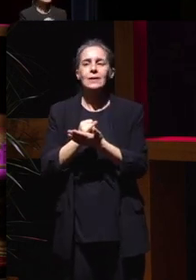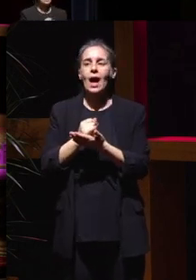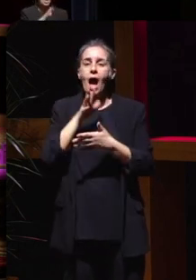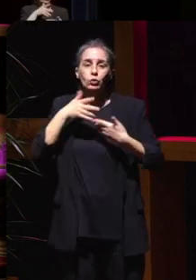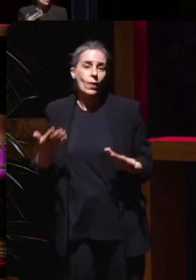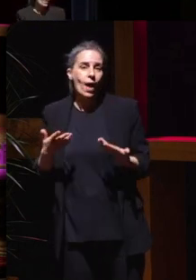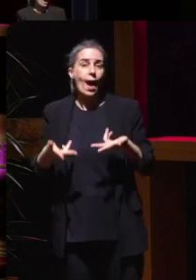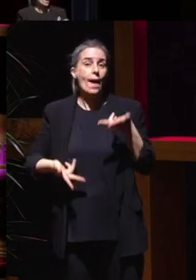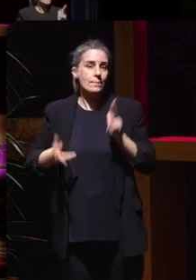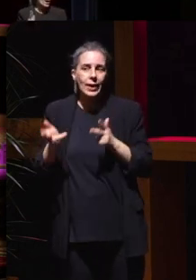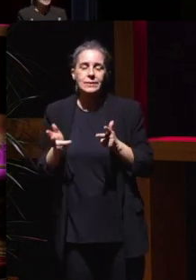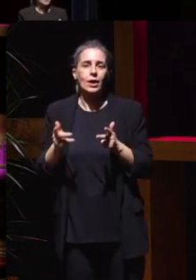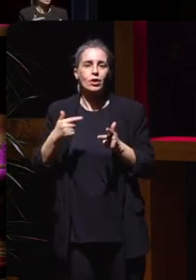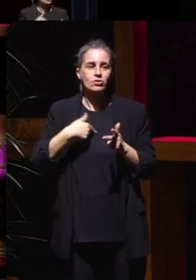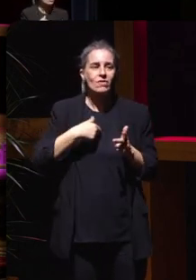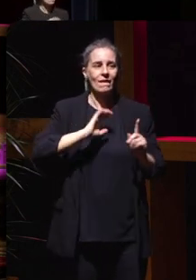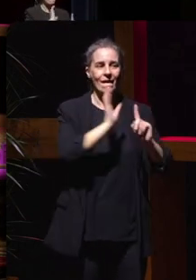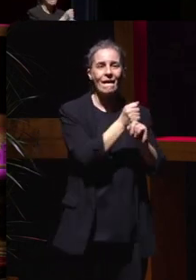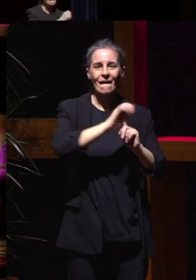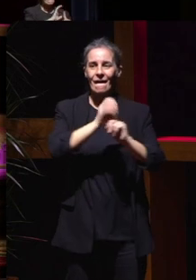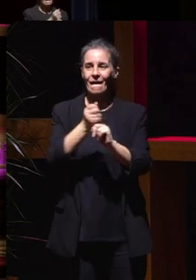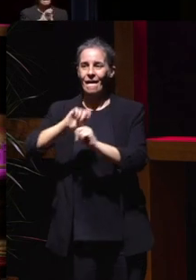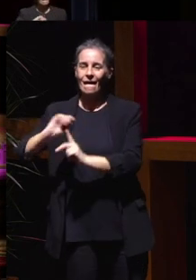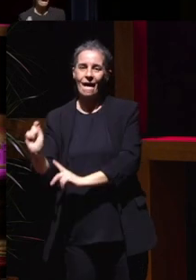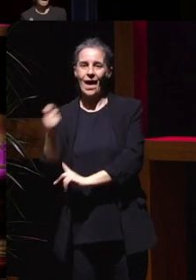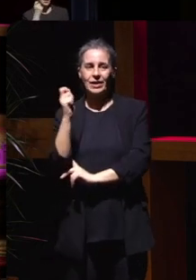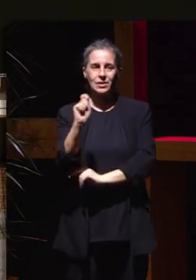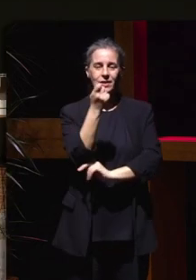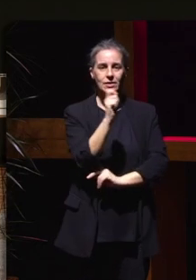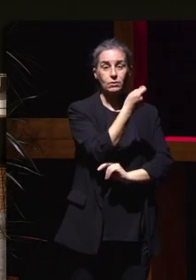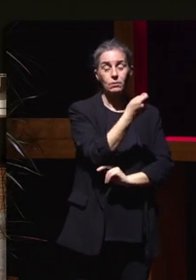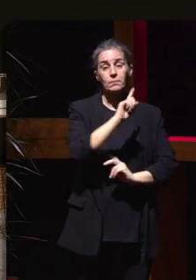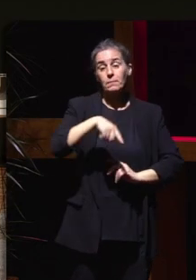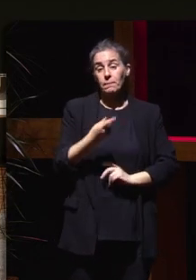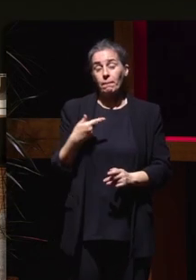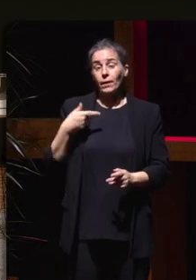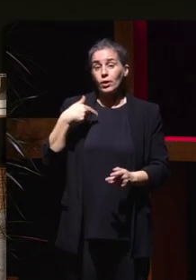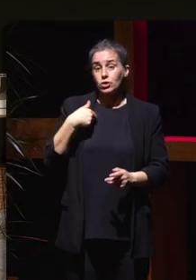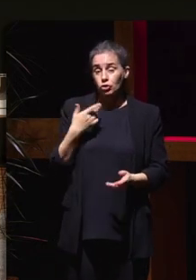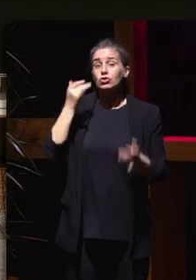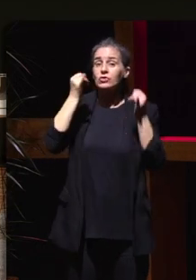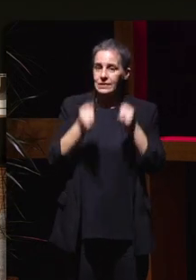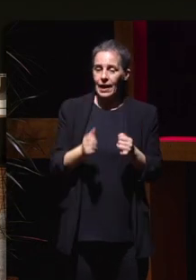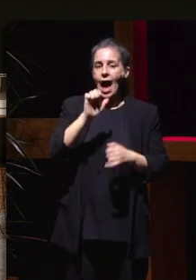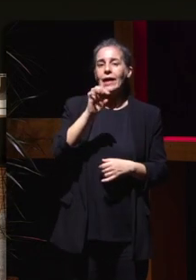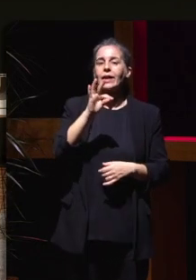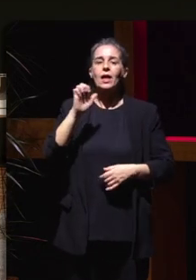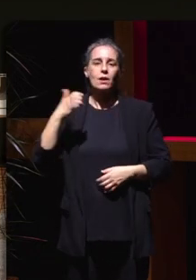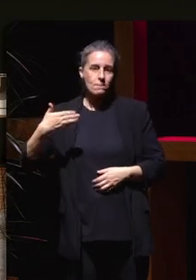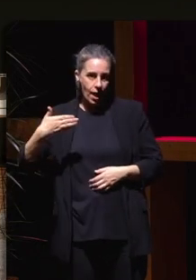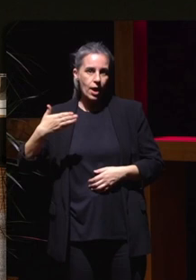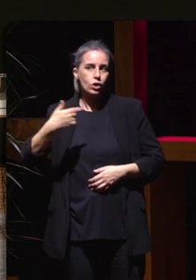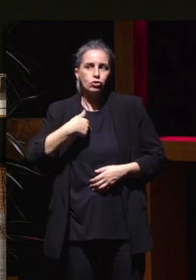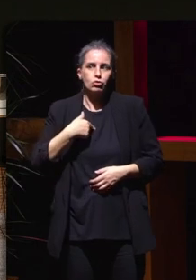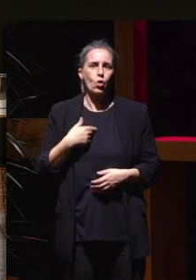y demás que superéis y cheguya etb sin saber sabía euskera de pedir unos